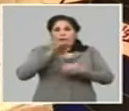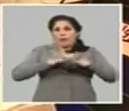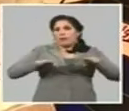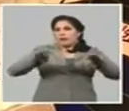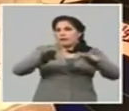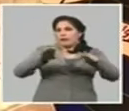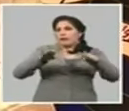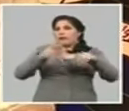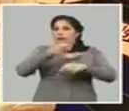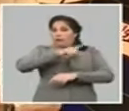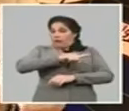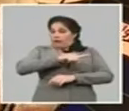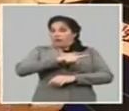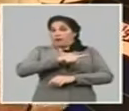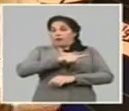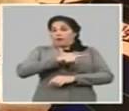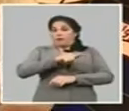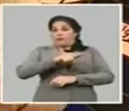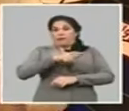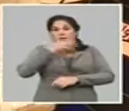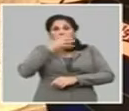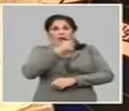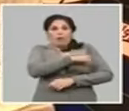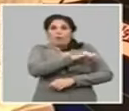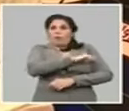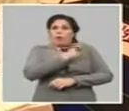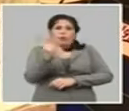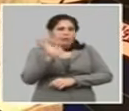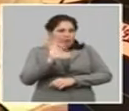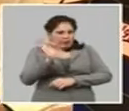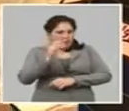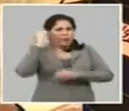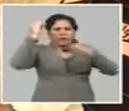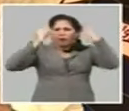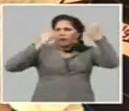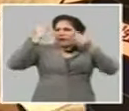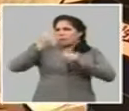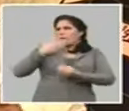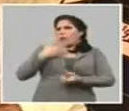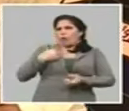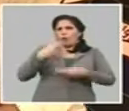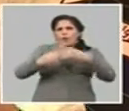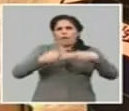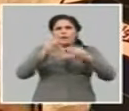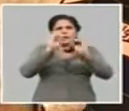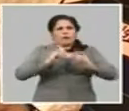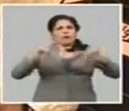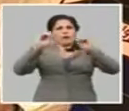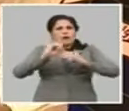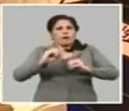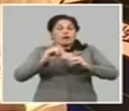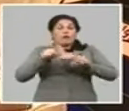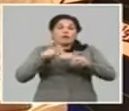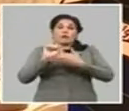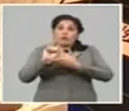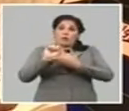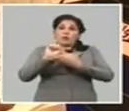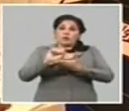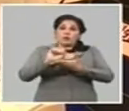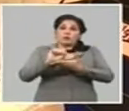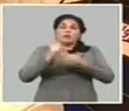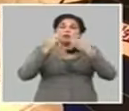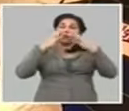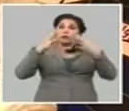los temas que lo estábamos nos lo hicimos público ayer porque lo estábamos analizando de qué manera hacerlo de manera organizarlo porque también es un servicio que es